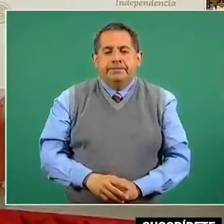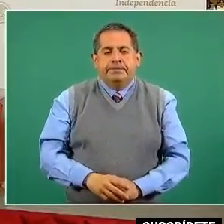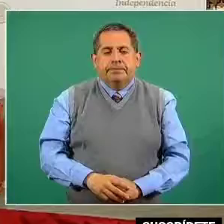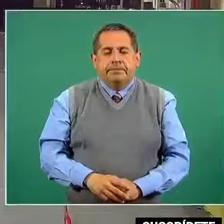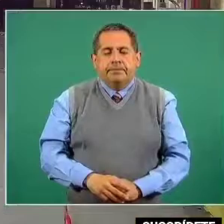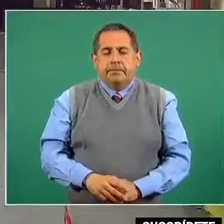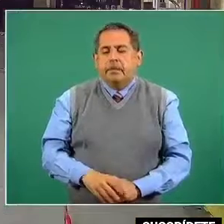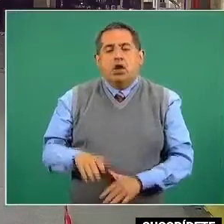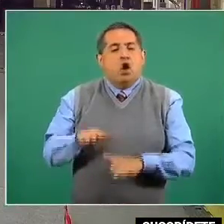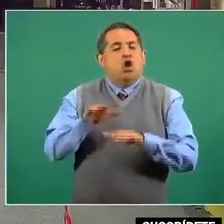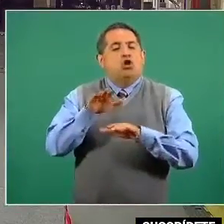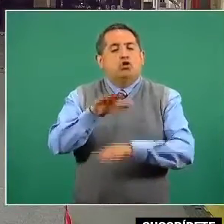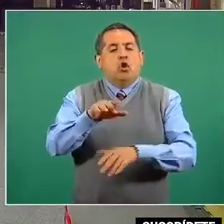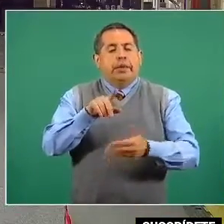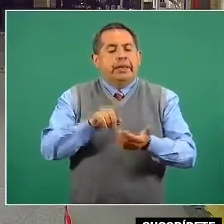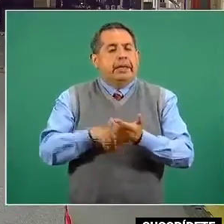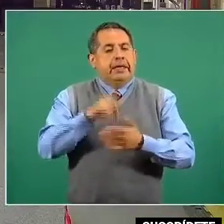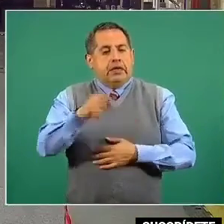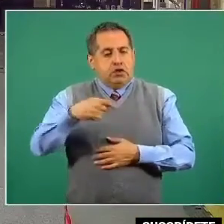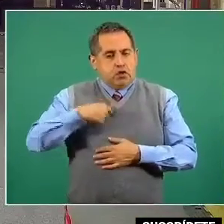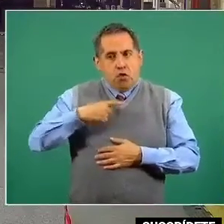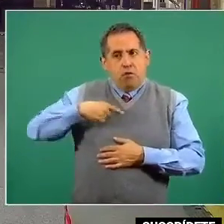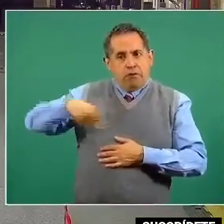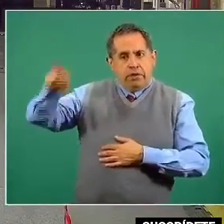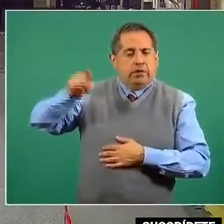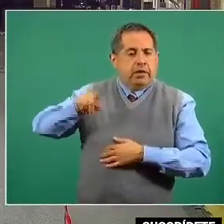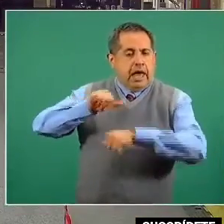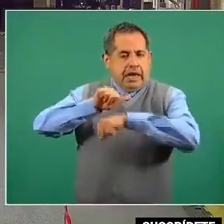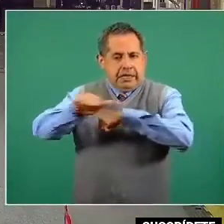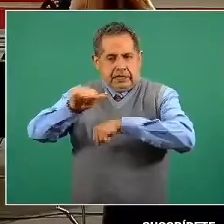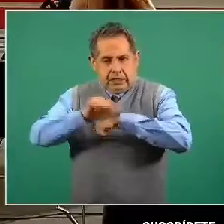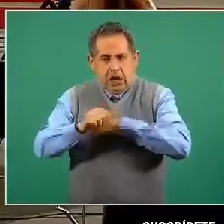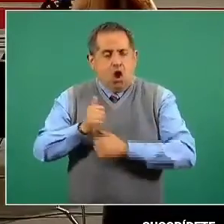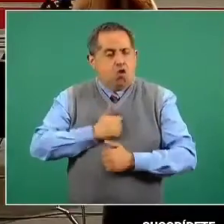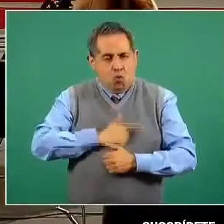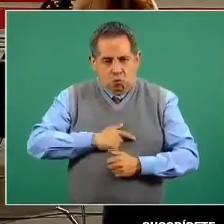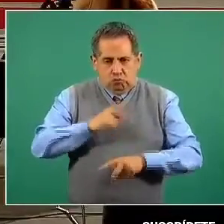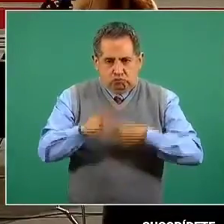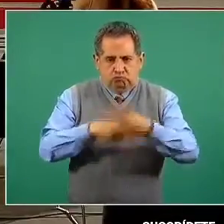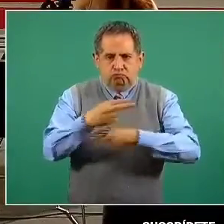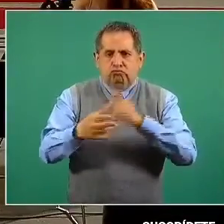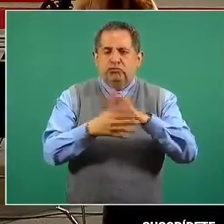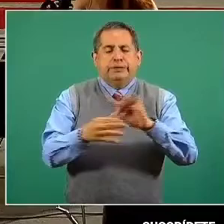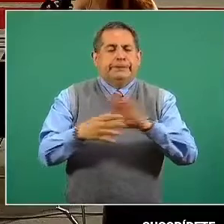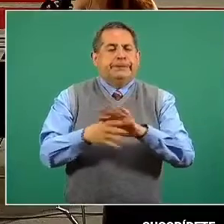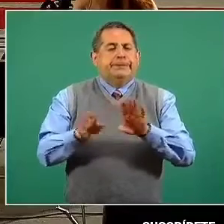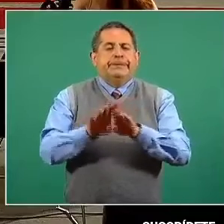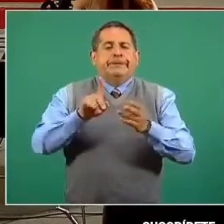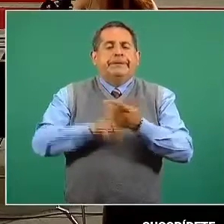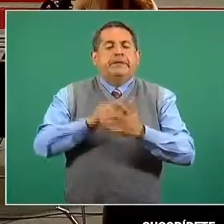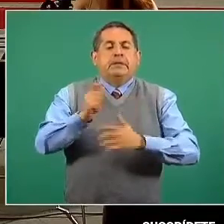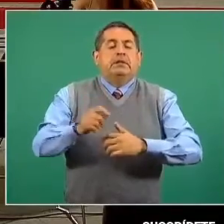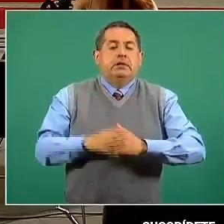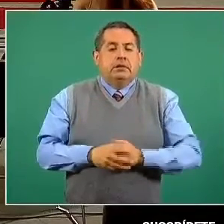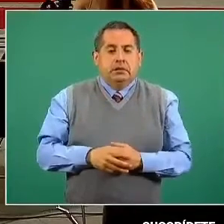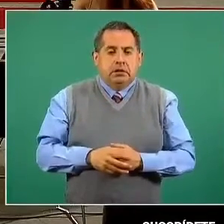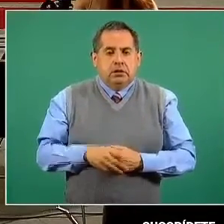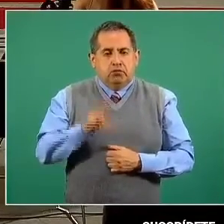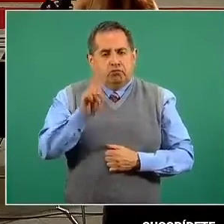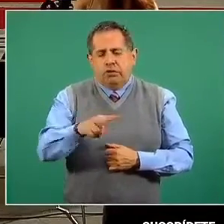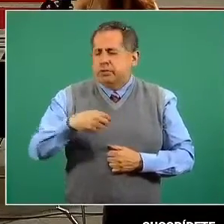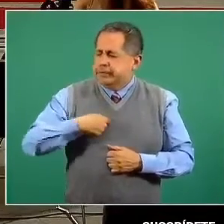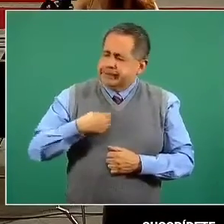Respecto a la misión en Argentina, con mucho gusto comento porque estoy muy contento,